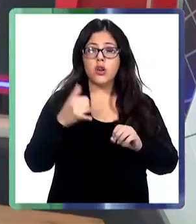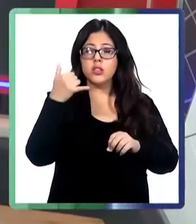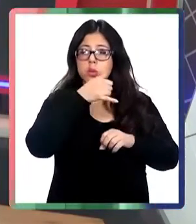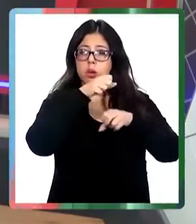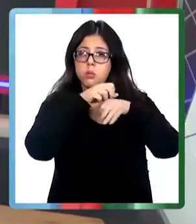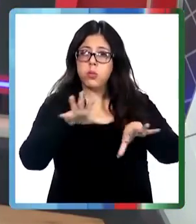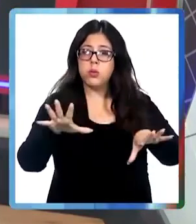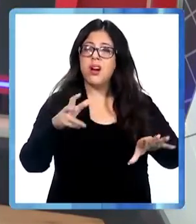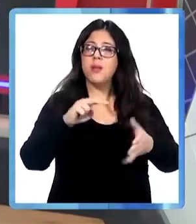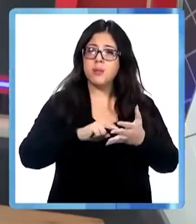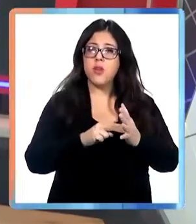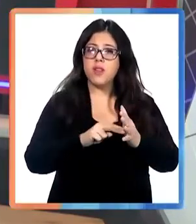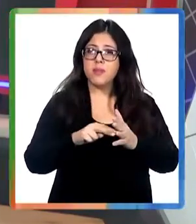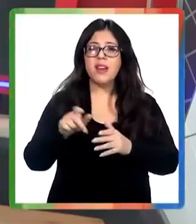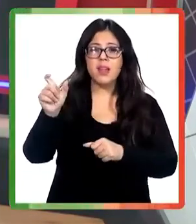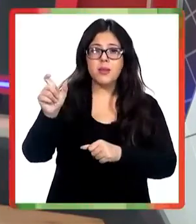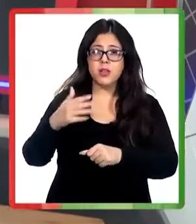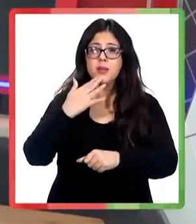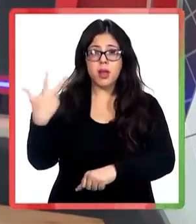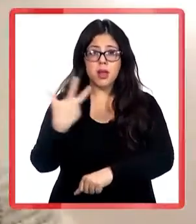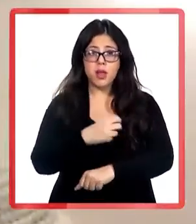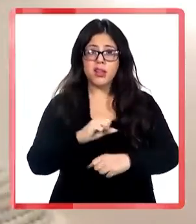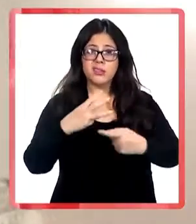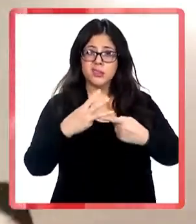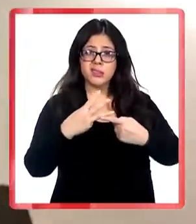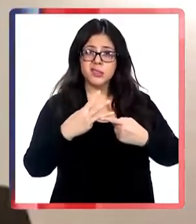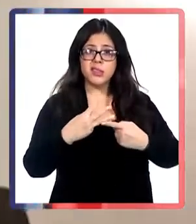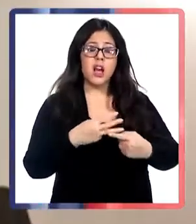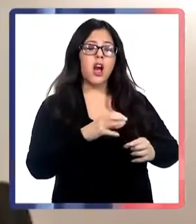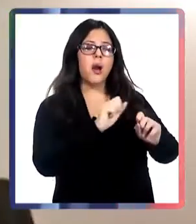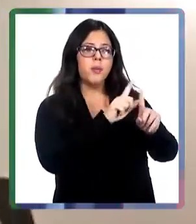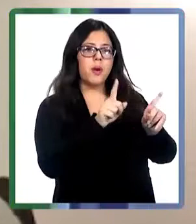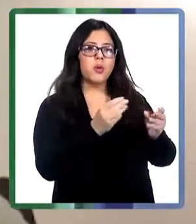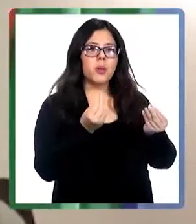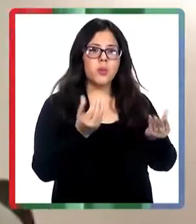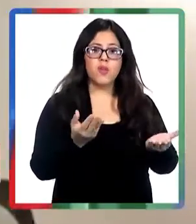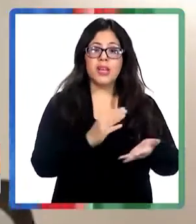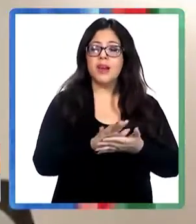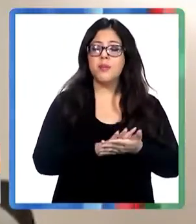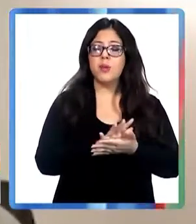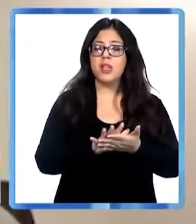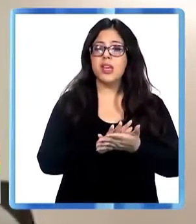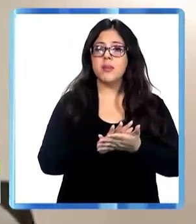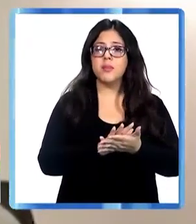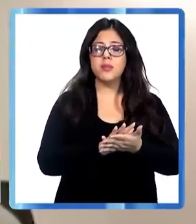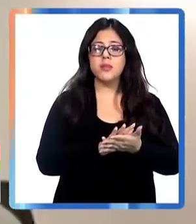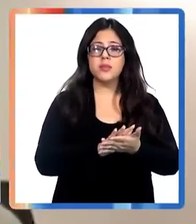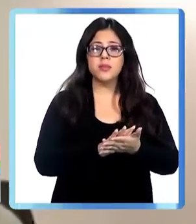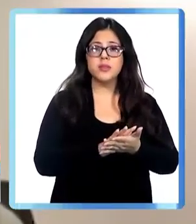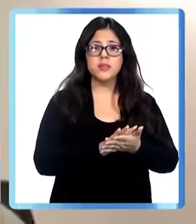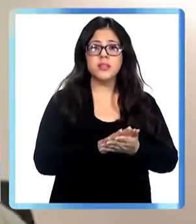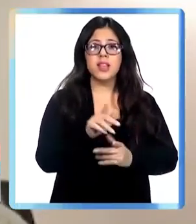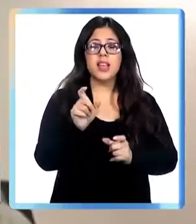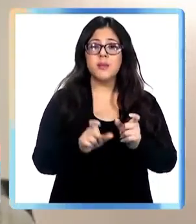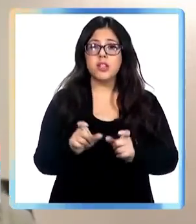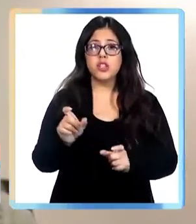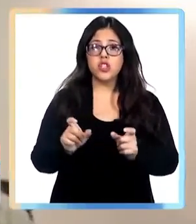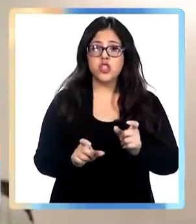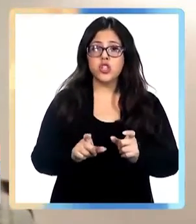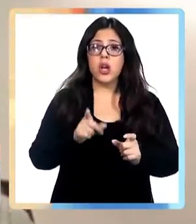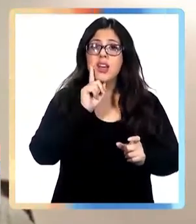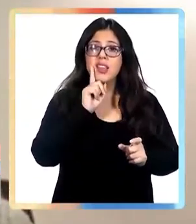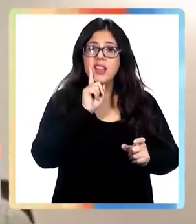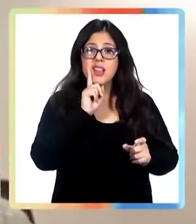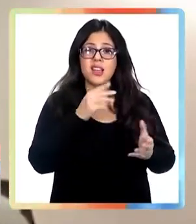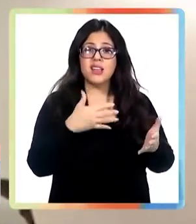influenza, ¿hay algún problema en que se ponga esta vacuna también? Buenísima pregunta. En el caso de aquellas personas que tengan